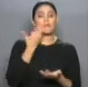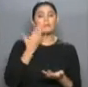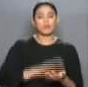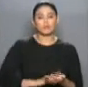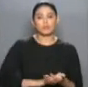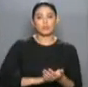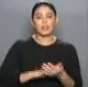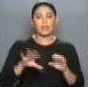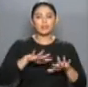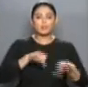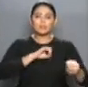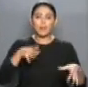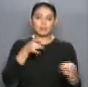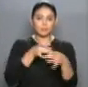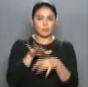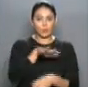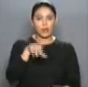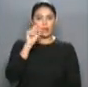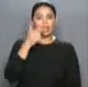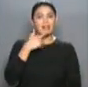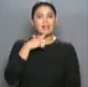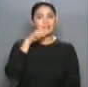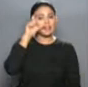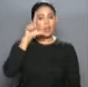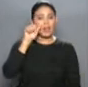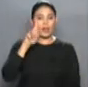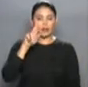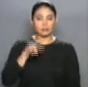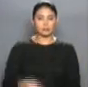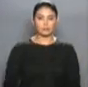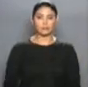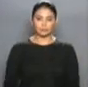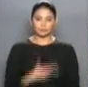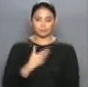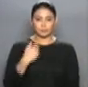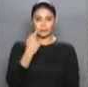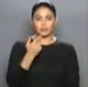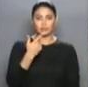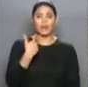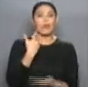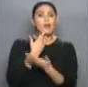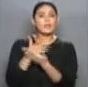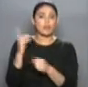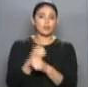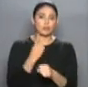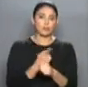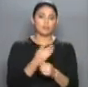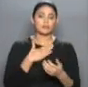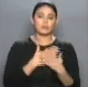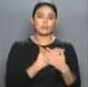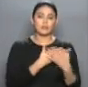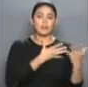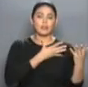a la tragedia de trenes en Castelar. No puedo dejar de mencionar en primer término mi